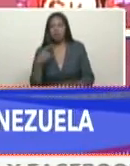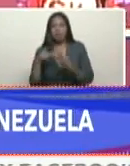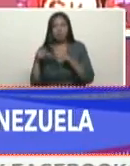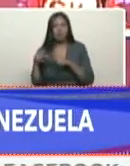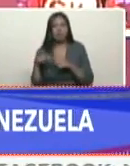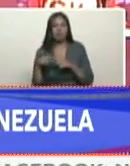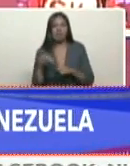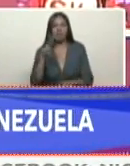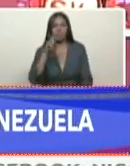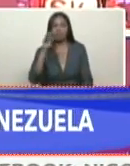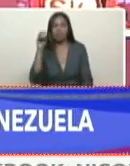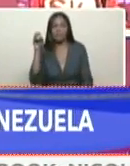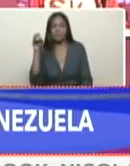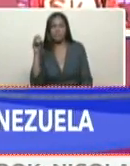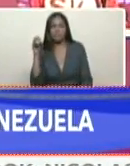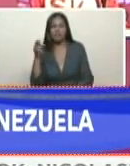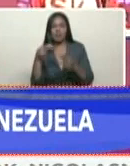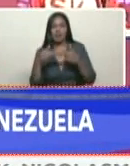hay 20.000 hectáreas,